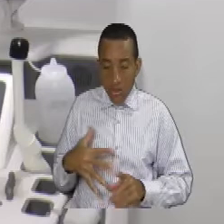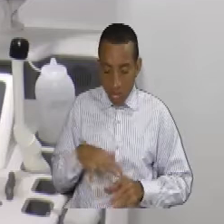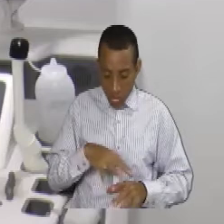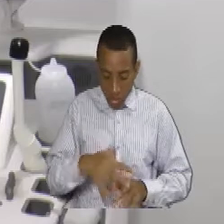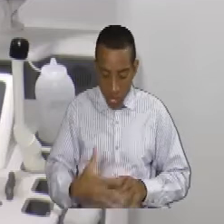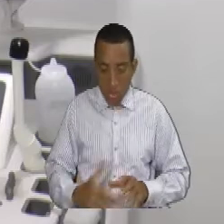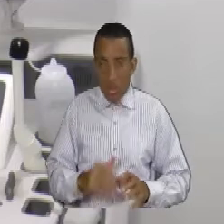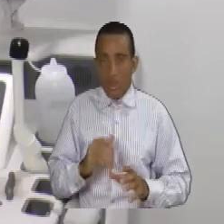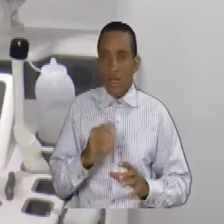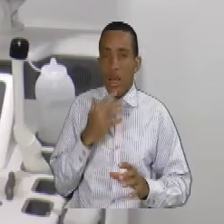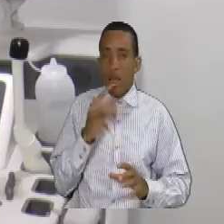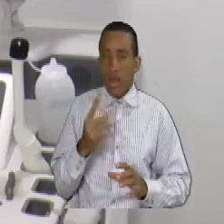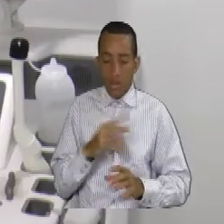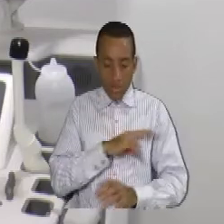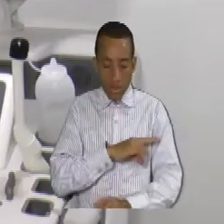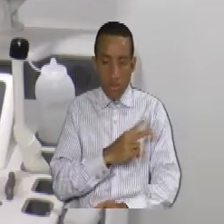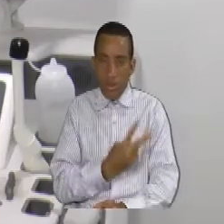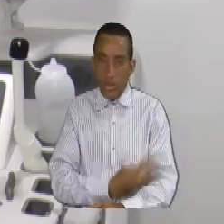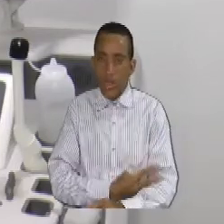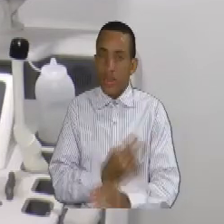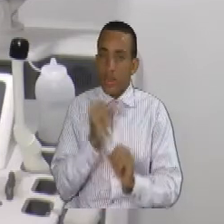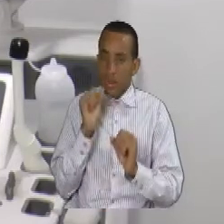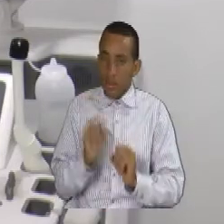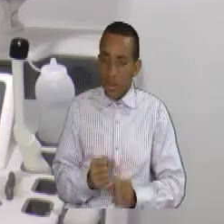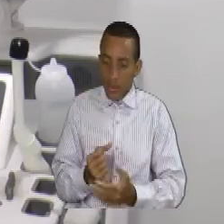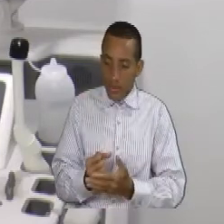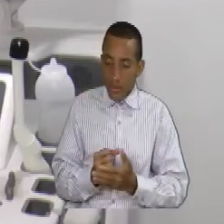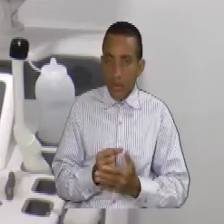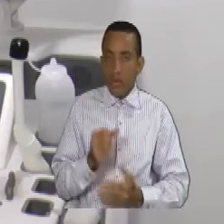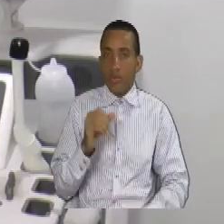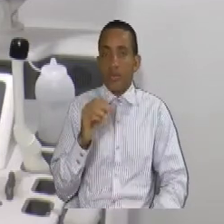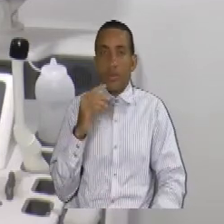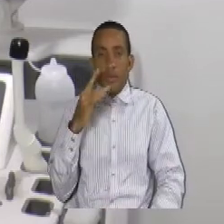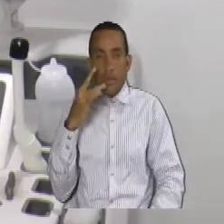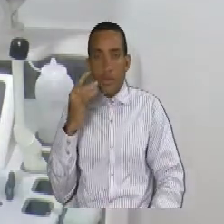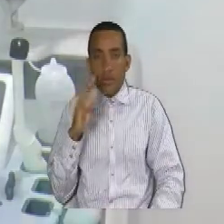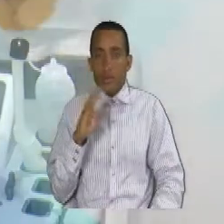la parte de las vitaminas con sulfato ferroso y carbonato de calcio como tal.